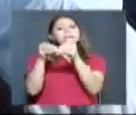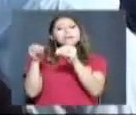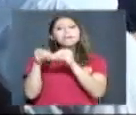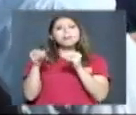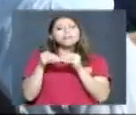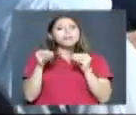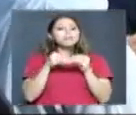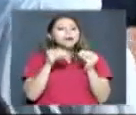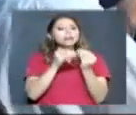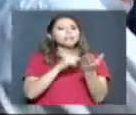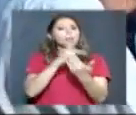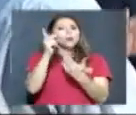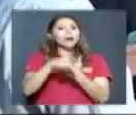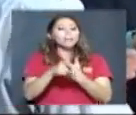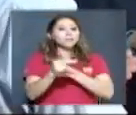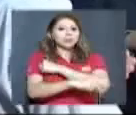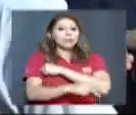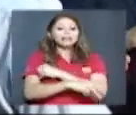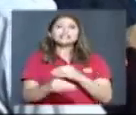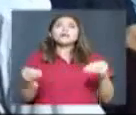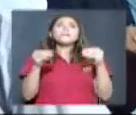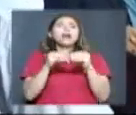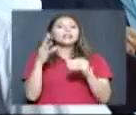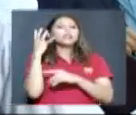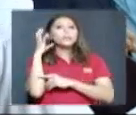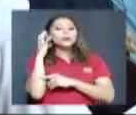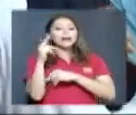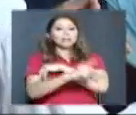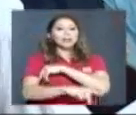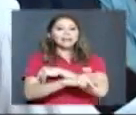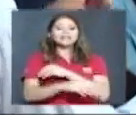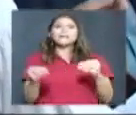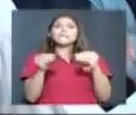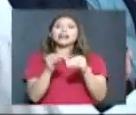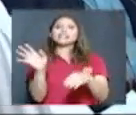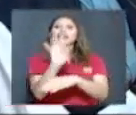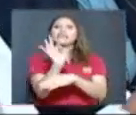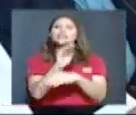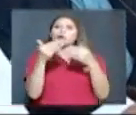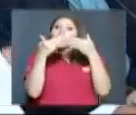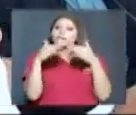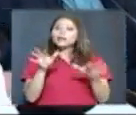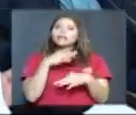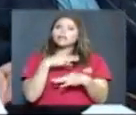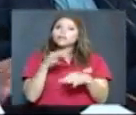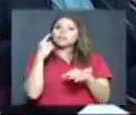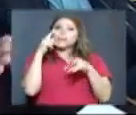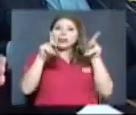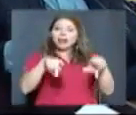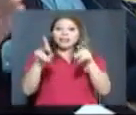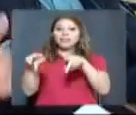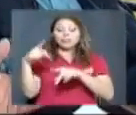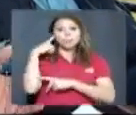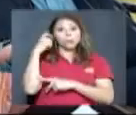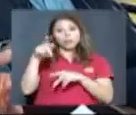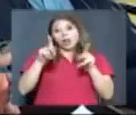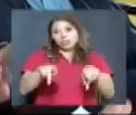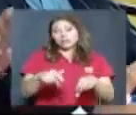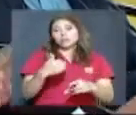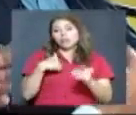programadores en el país, radiodifusores en el país, más televisión abierta y gratuita a la gente, porque al fin y al cabo la gente tiene el